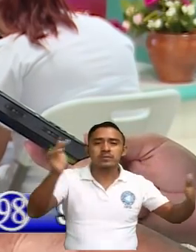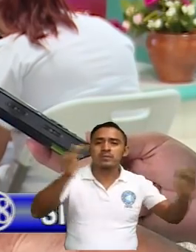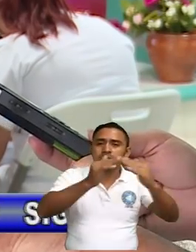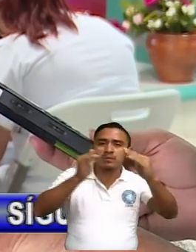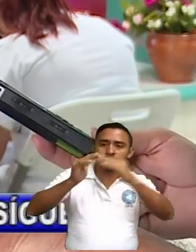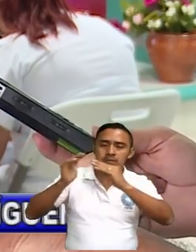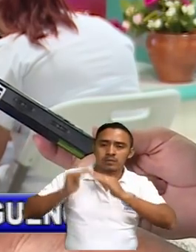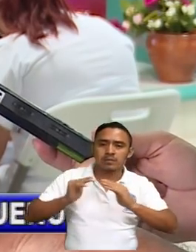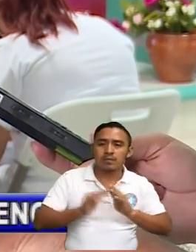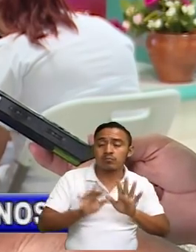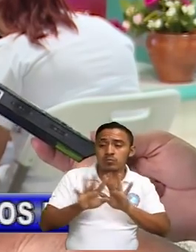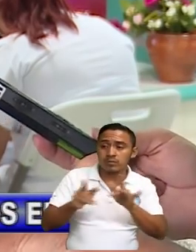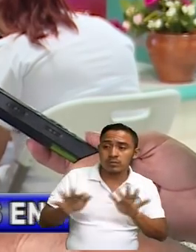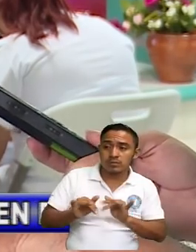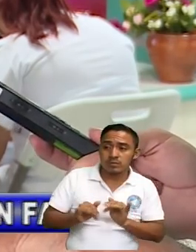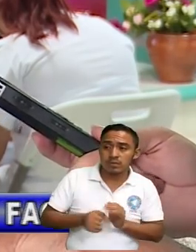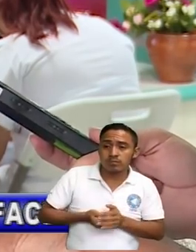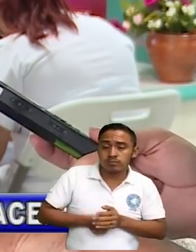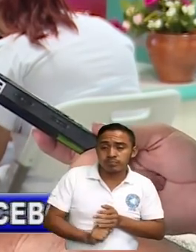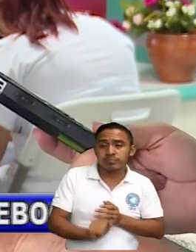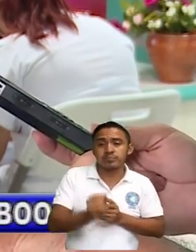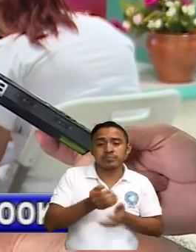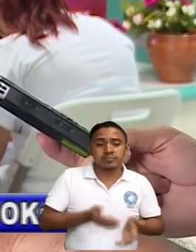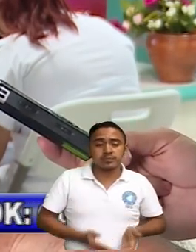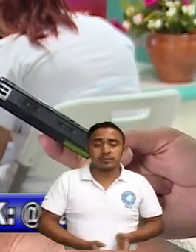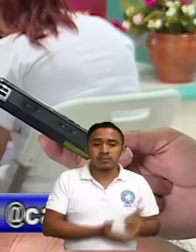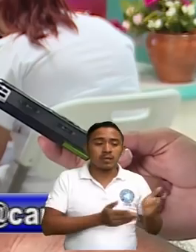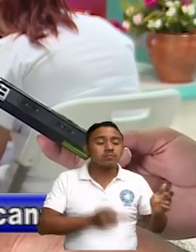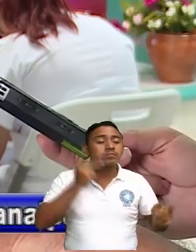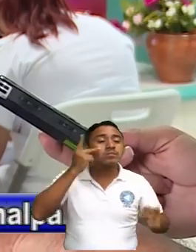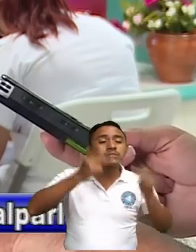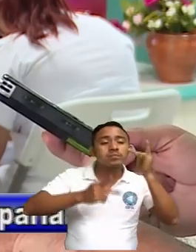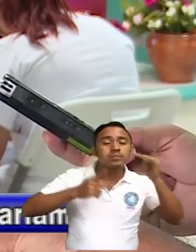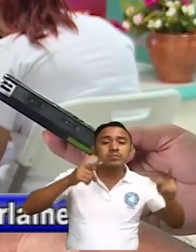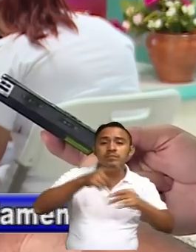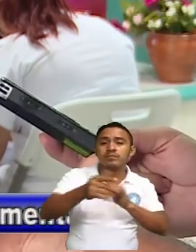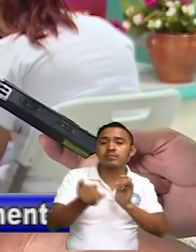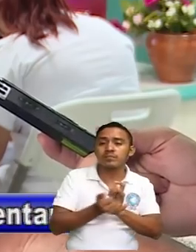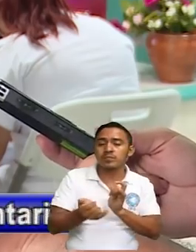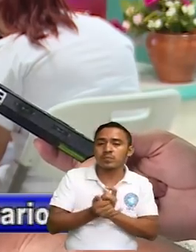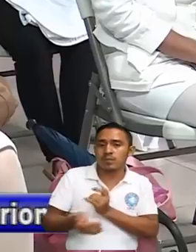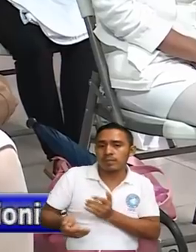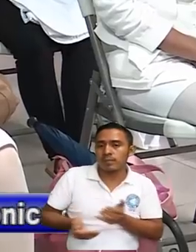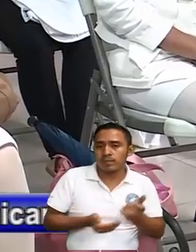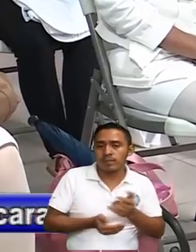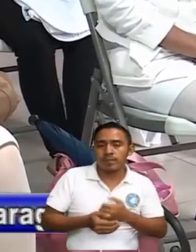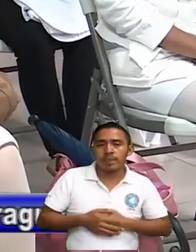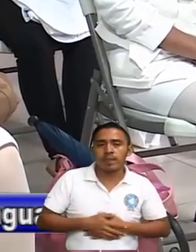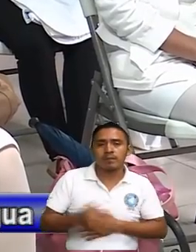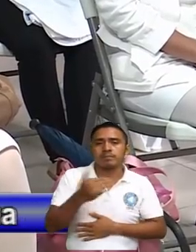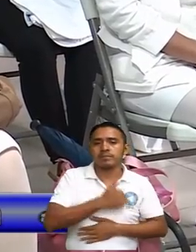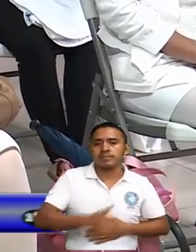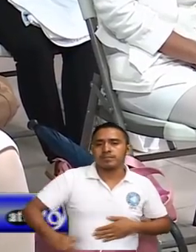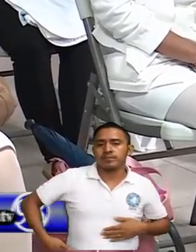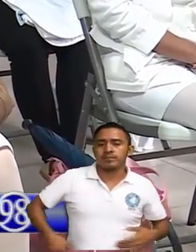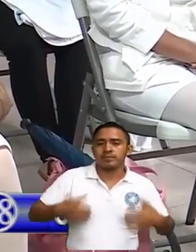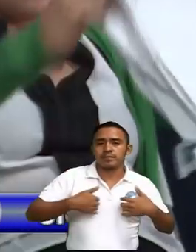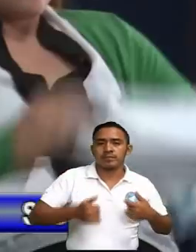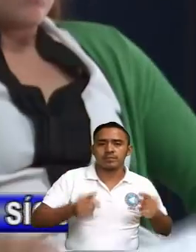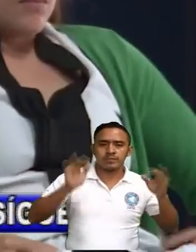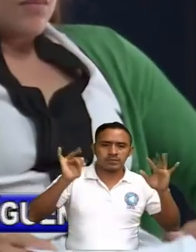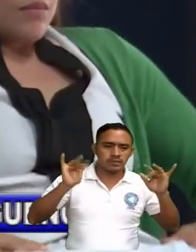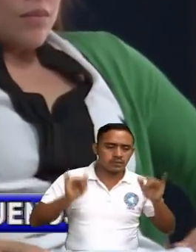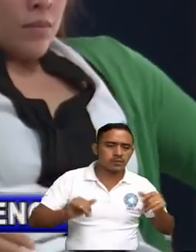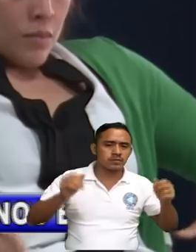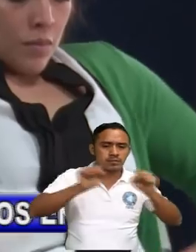las puérperas cuando ya paren sus bebitos y mirando también al recién nacido. El Ministerio de Salud ha reforzado